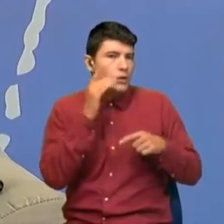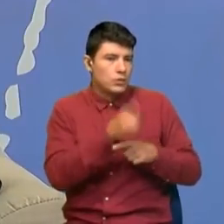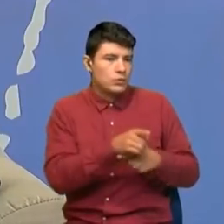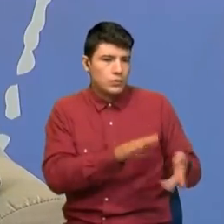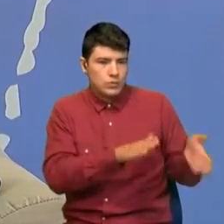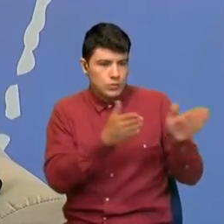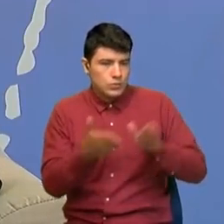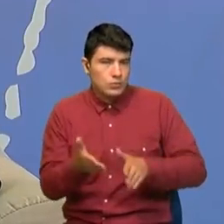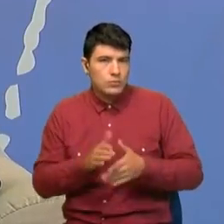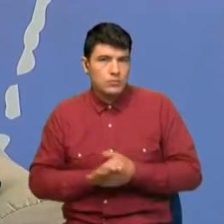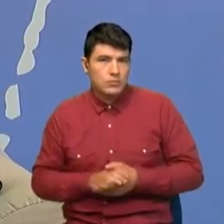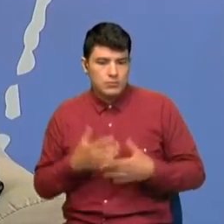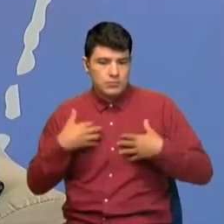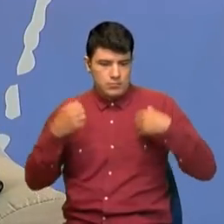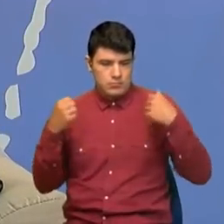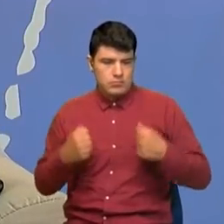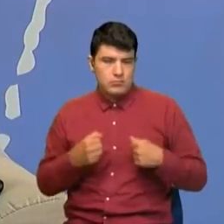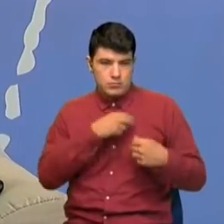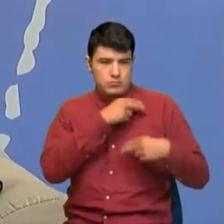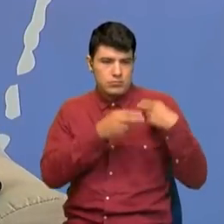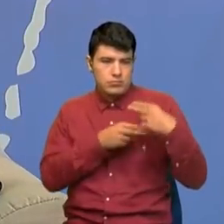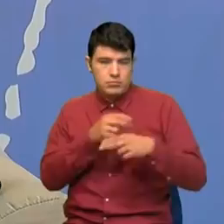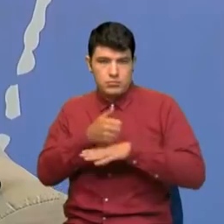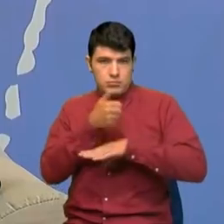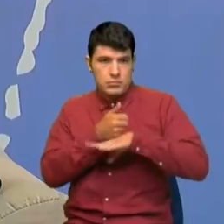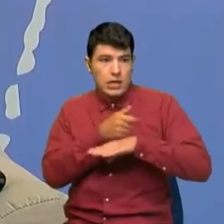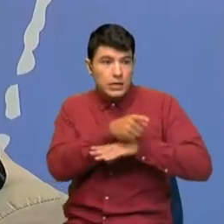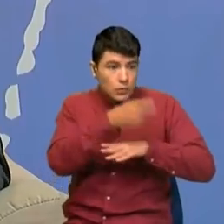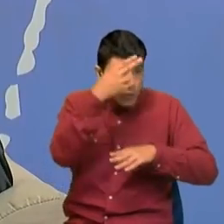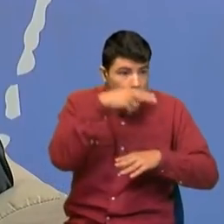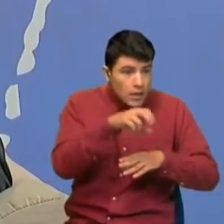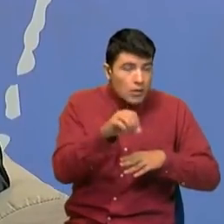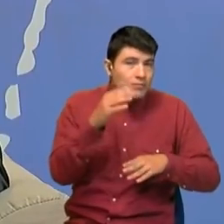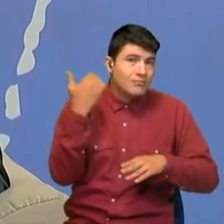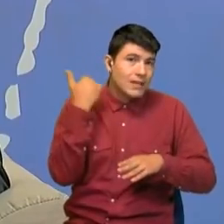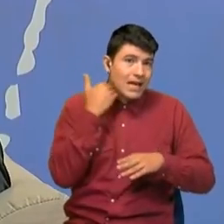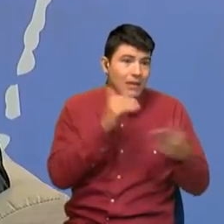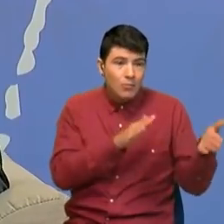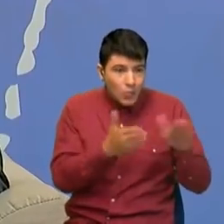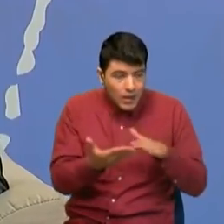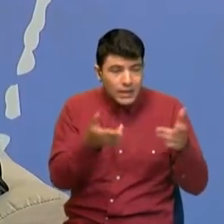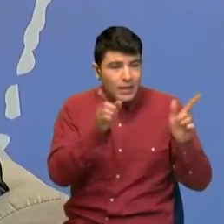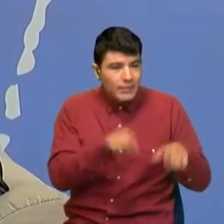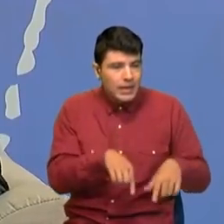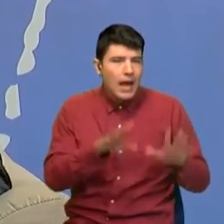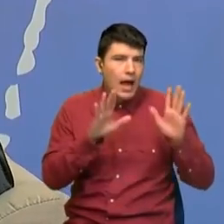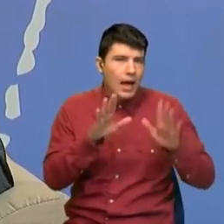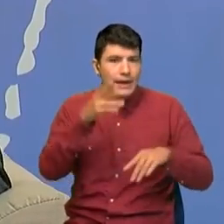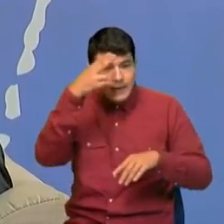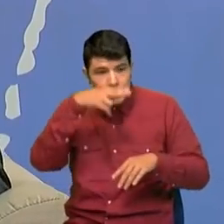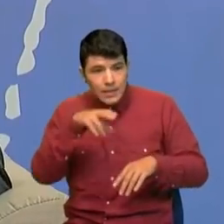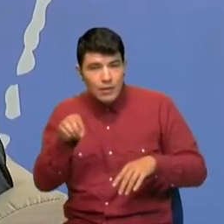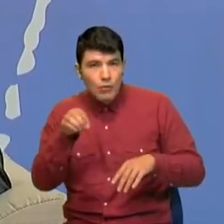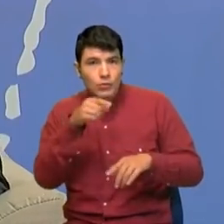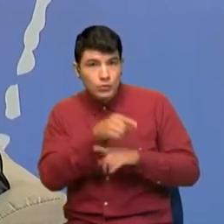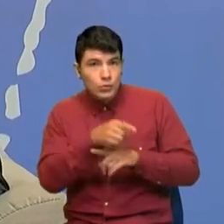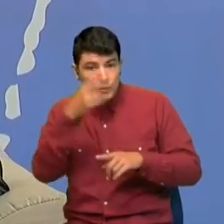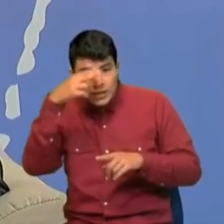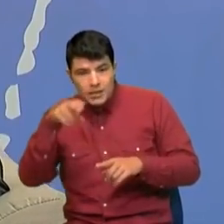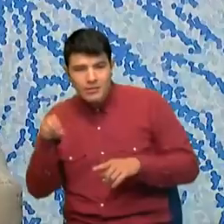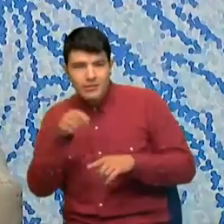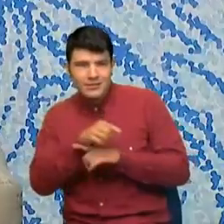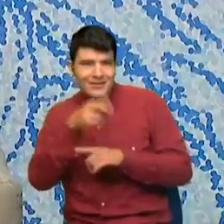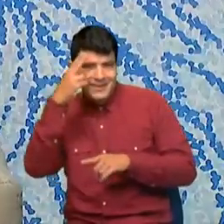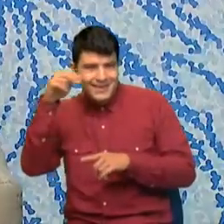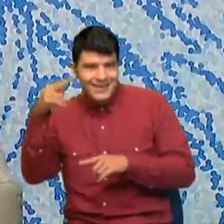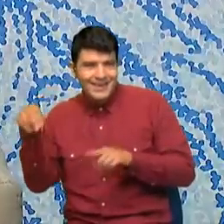tomar el papel del heredero principal, que era el hijo, y ellos, de manera proporcional, entrarían a adjudicarse la herencia.